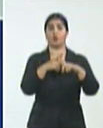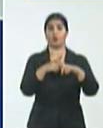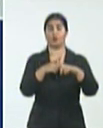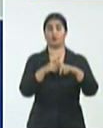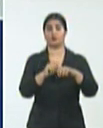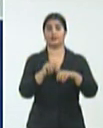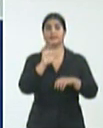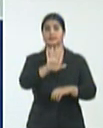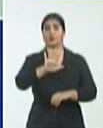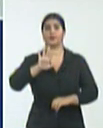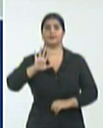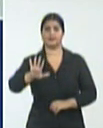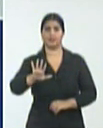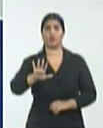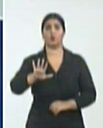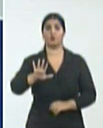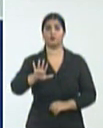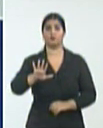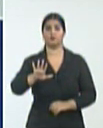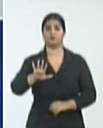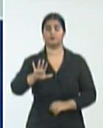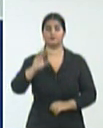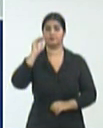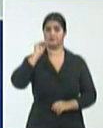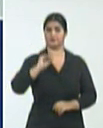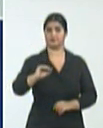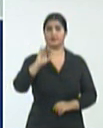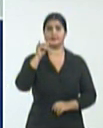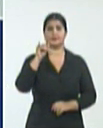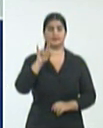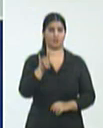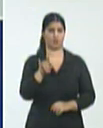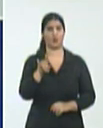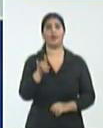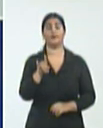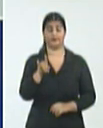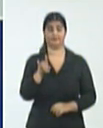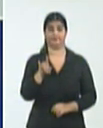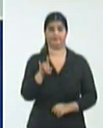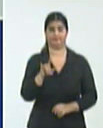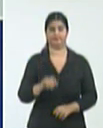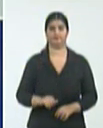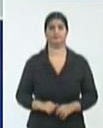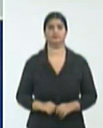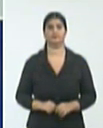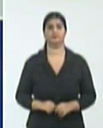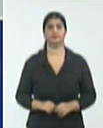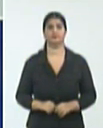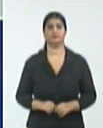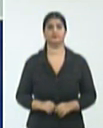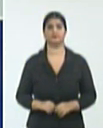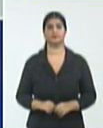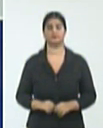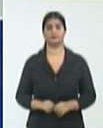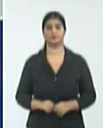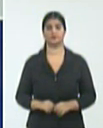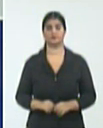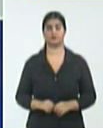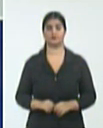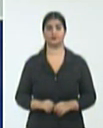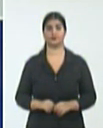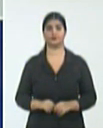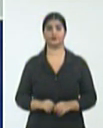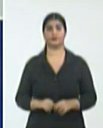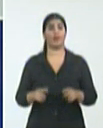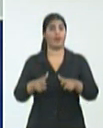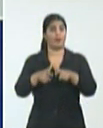55, Batabanó con 69, las cifras más elevadas de casos en el día de ayer en la provincia